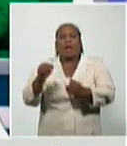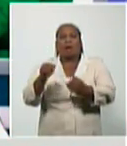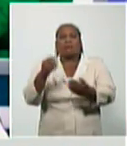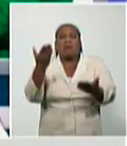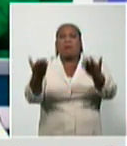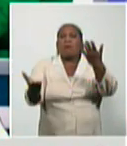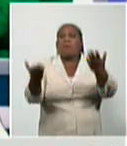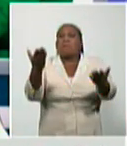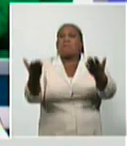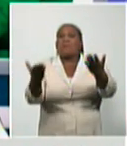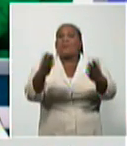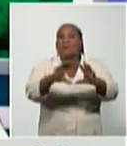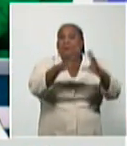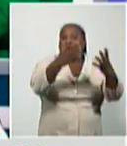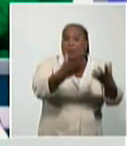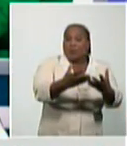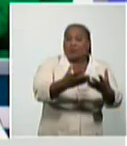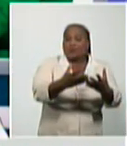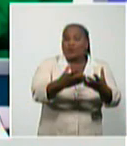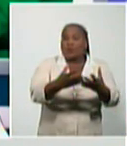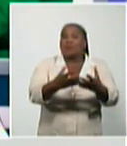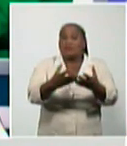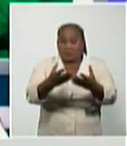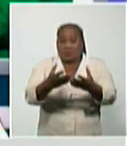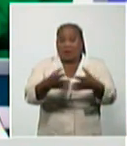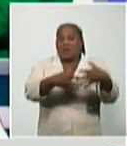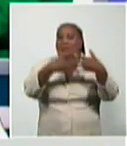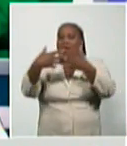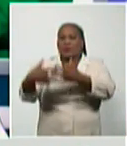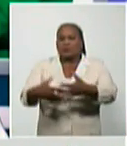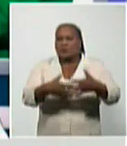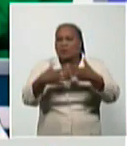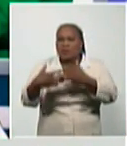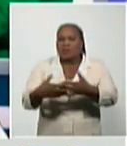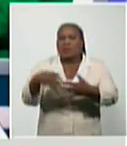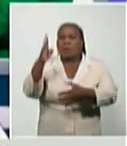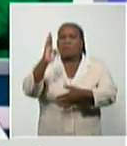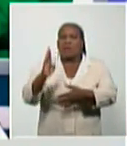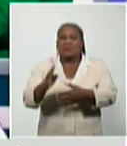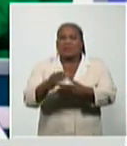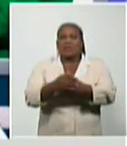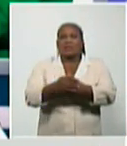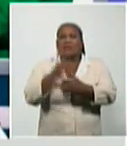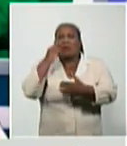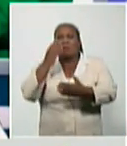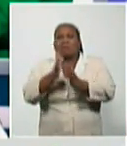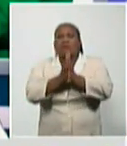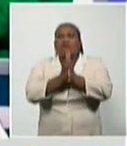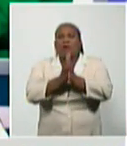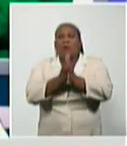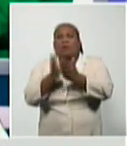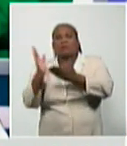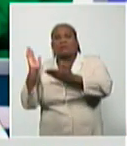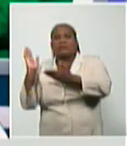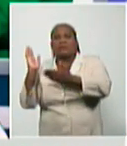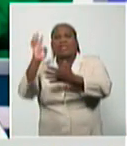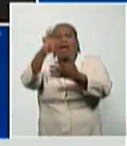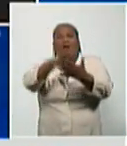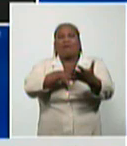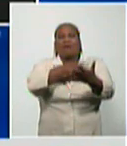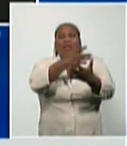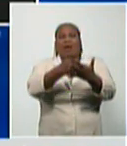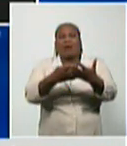con Estados Unidos, con Brasil. No sé, Alejandro, si la tenemos a mano, si no la